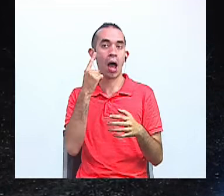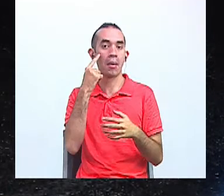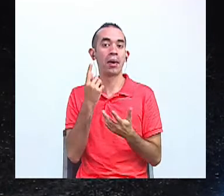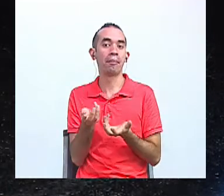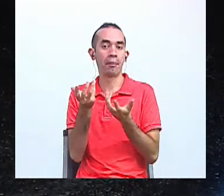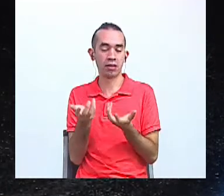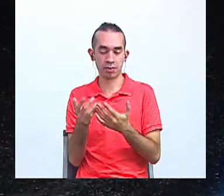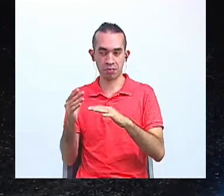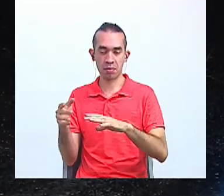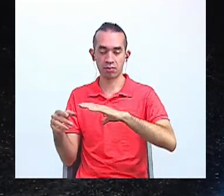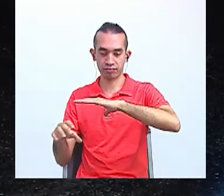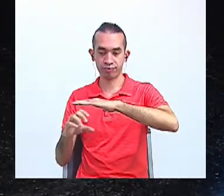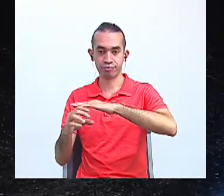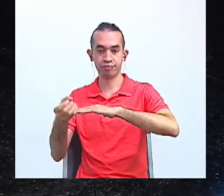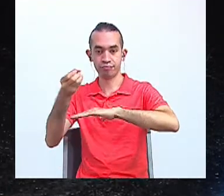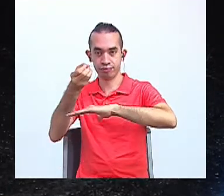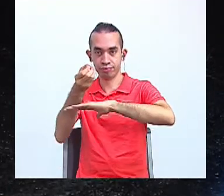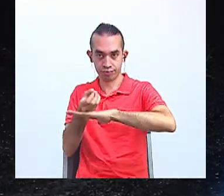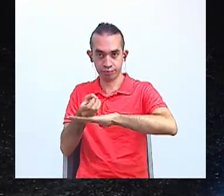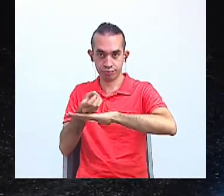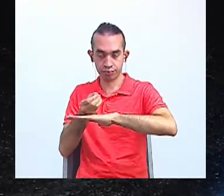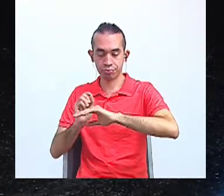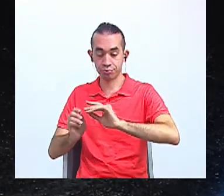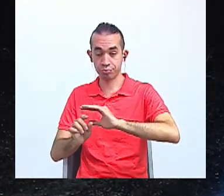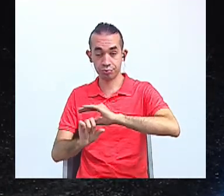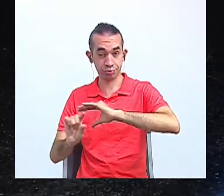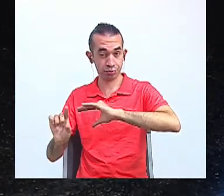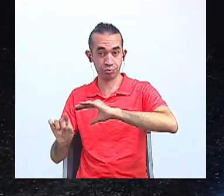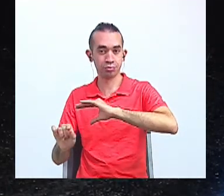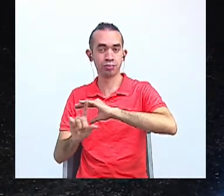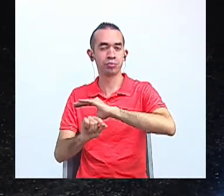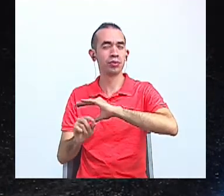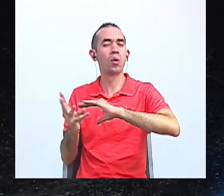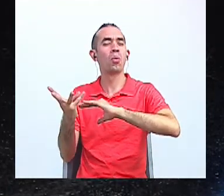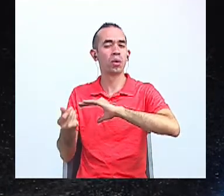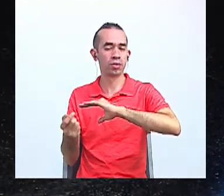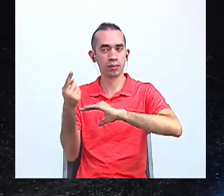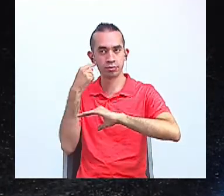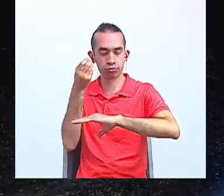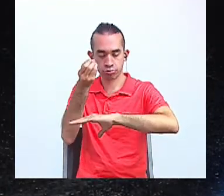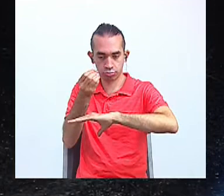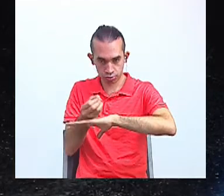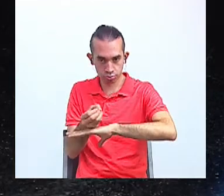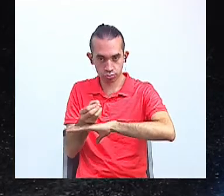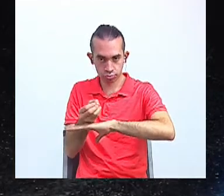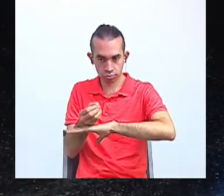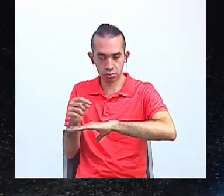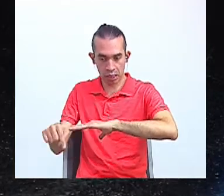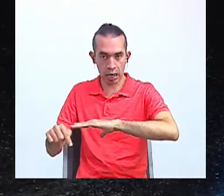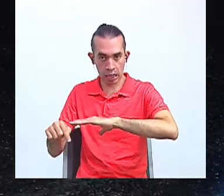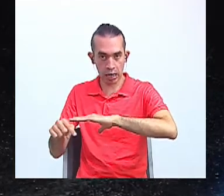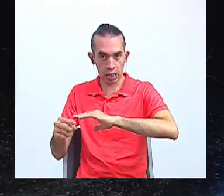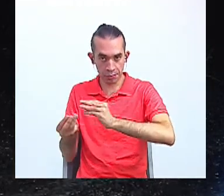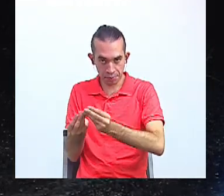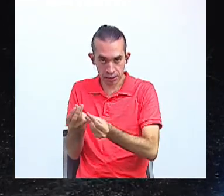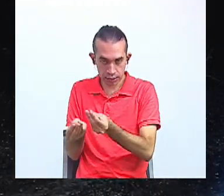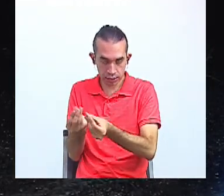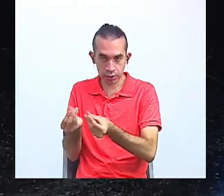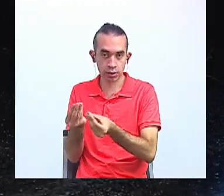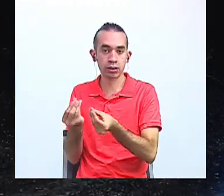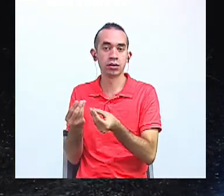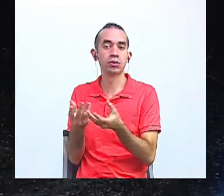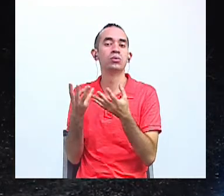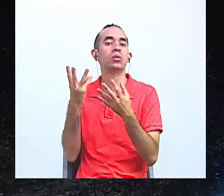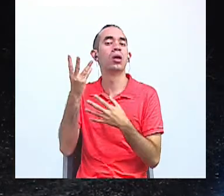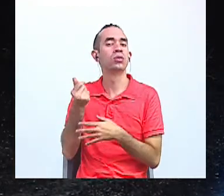digital. Ponemos la esfera de manera que nos registre el valor de su masa. Ahí tenemos un valor